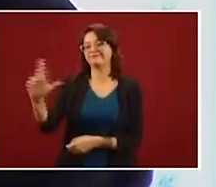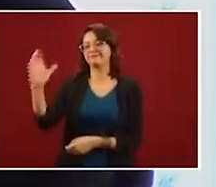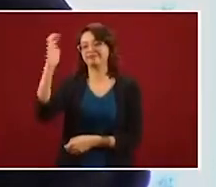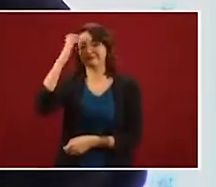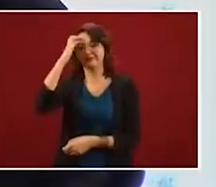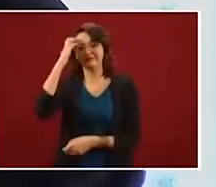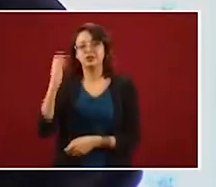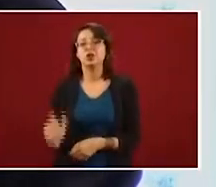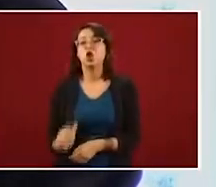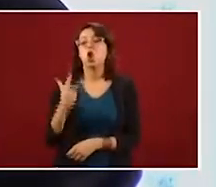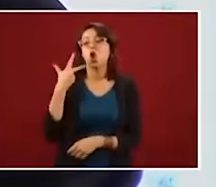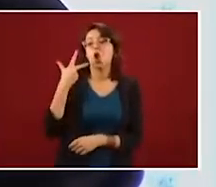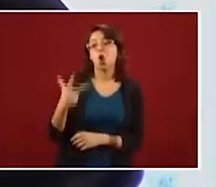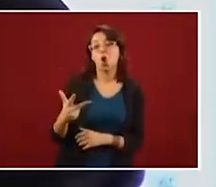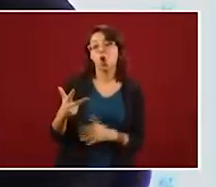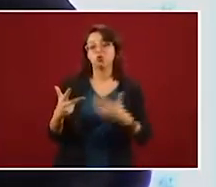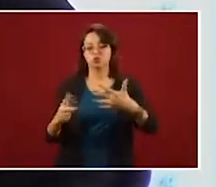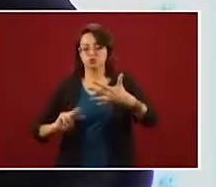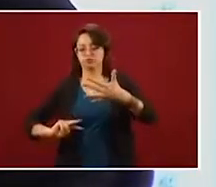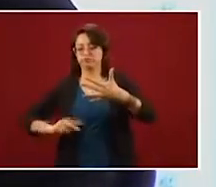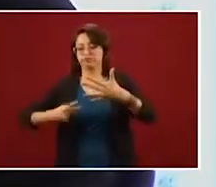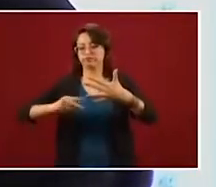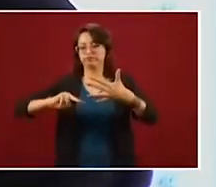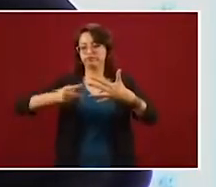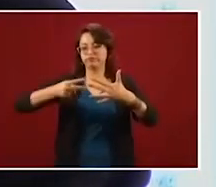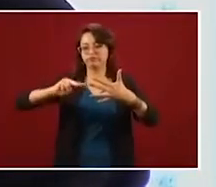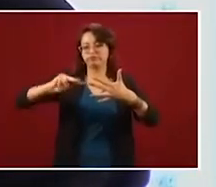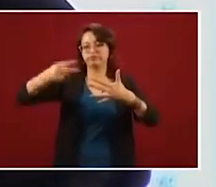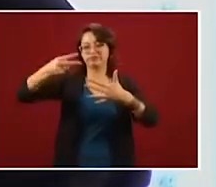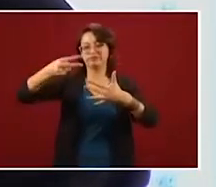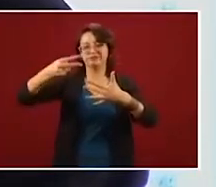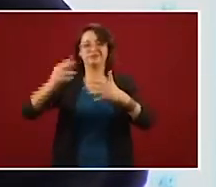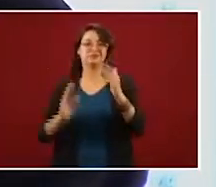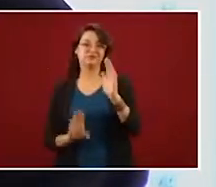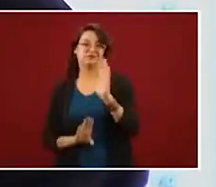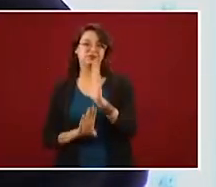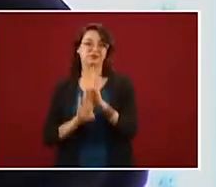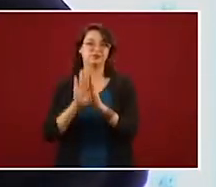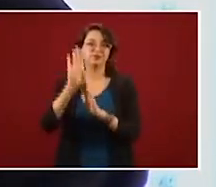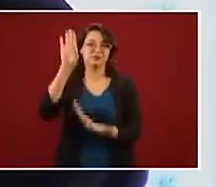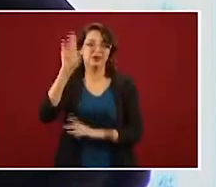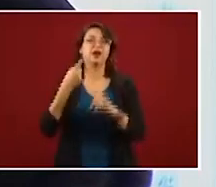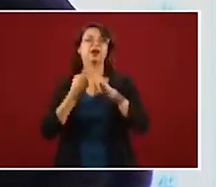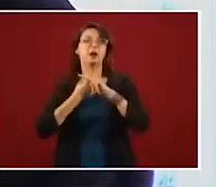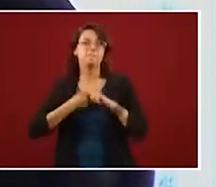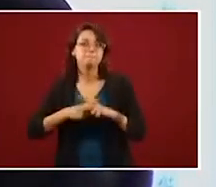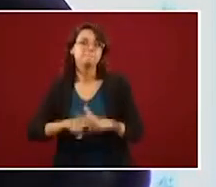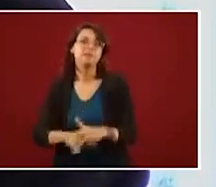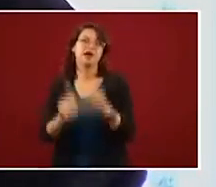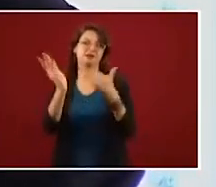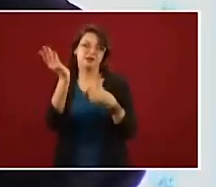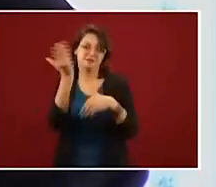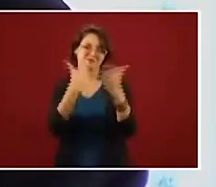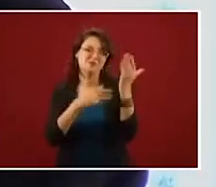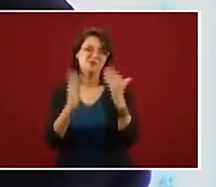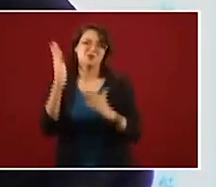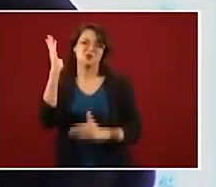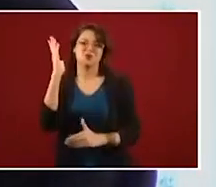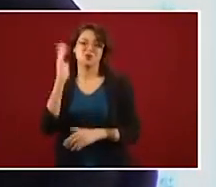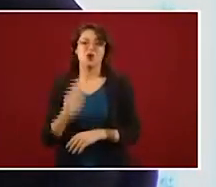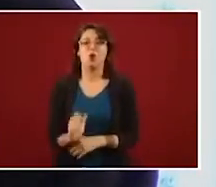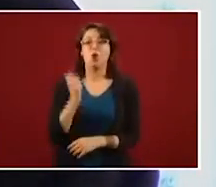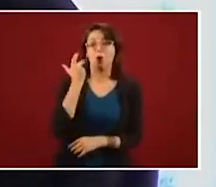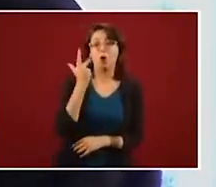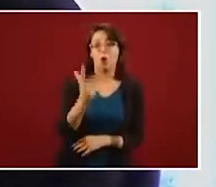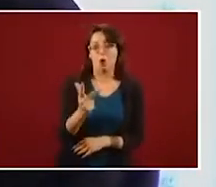8 posiciones. Entonces, la posición internacional de México se eleva en 8